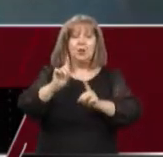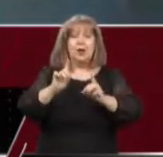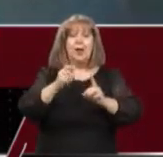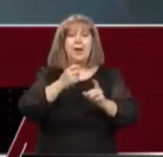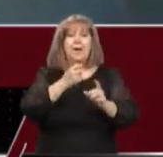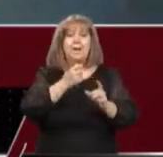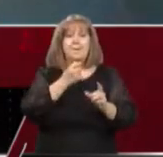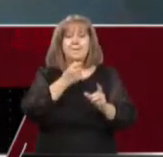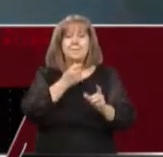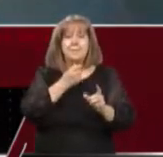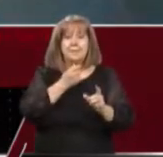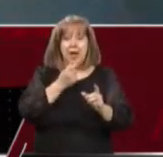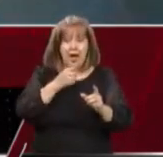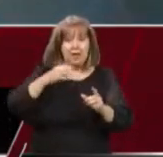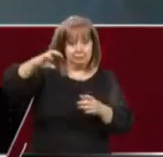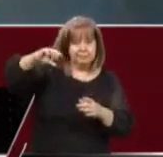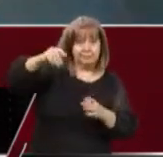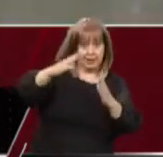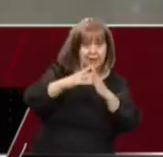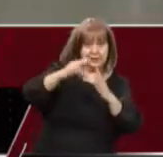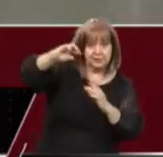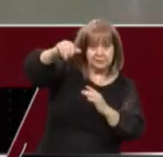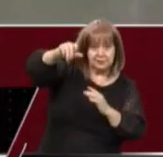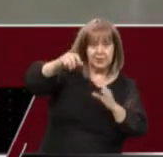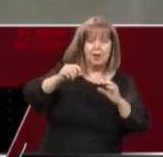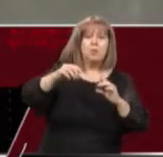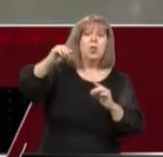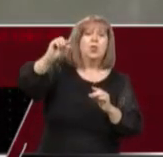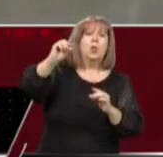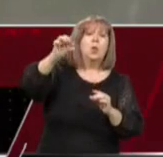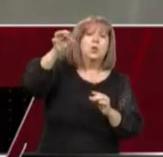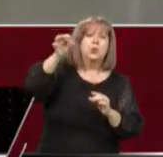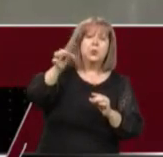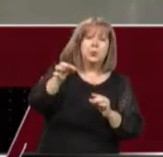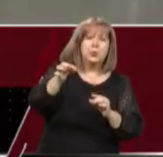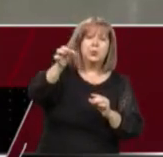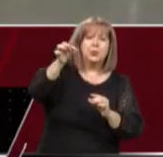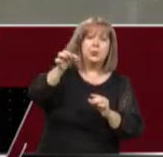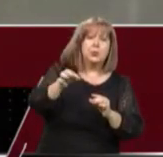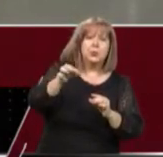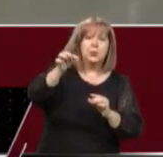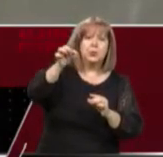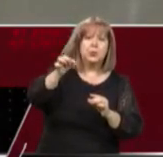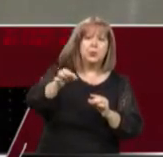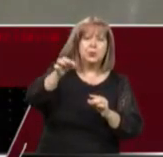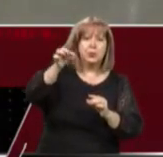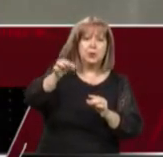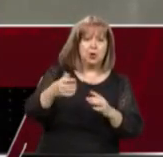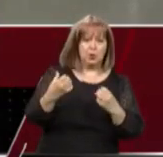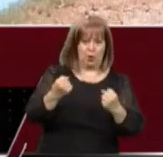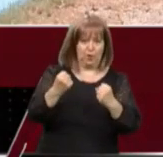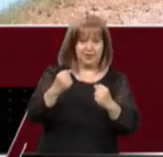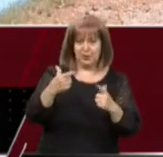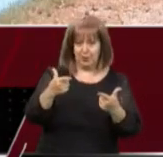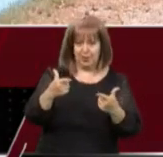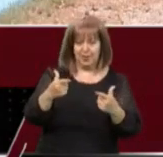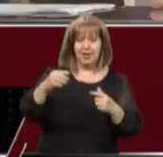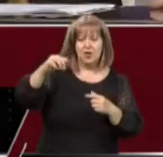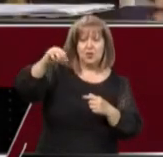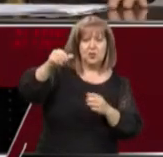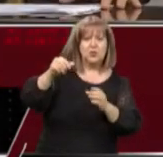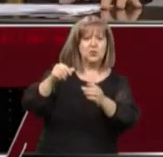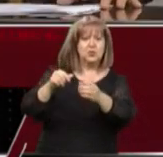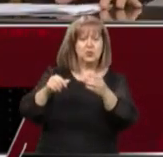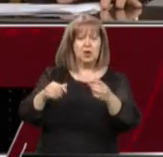con con una presión menor que se va normalizando pero tiene todos tienen menor presión que lo normal o sea que llegó a afectar